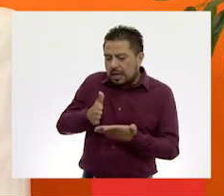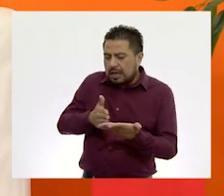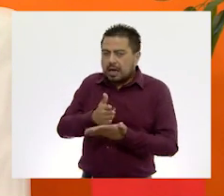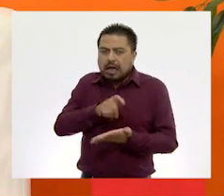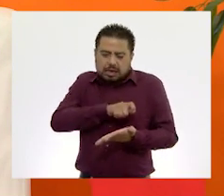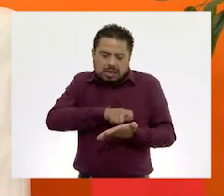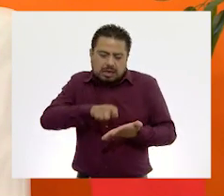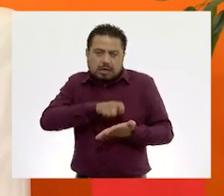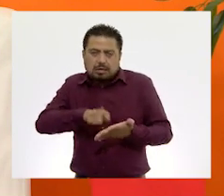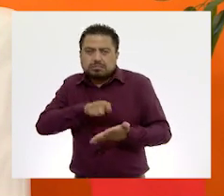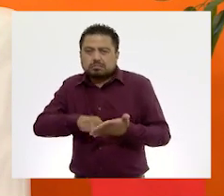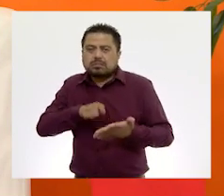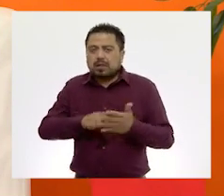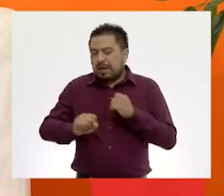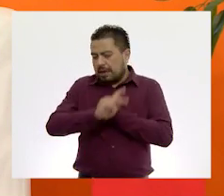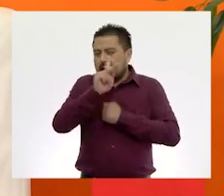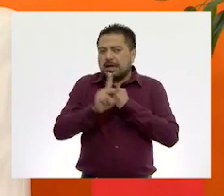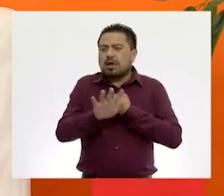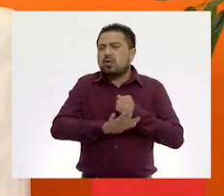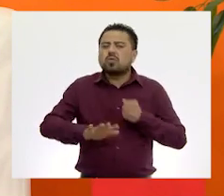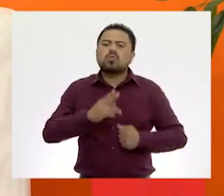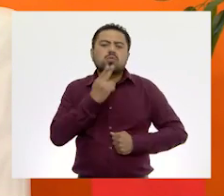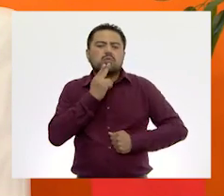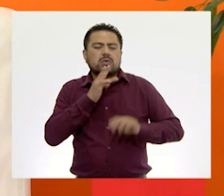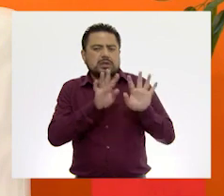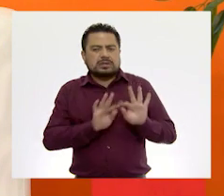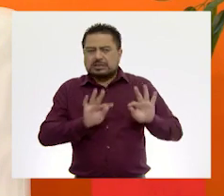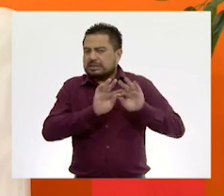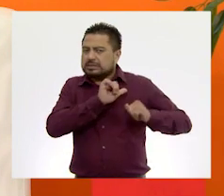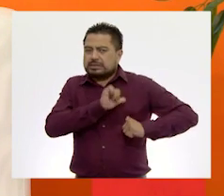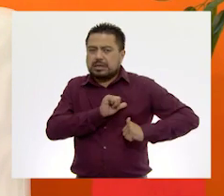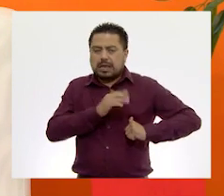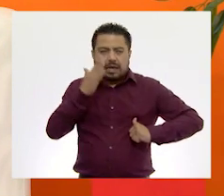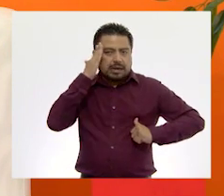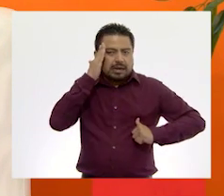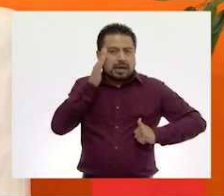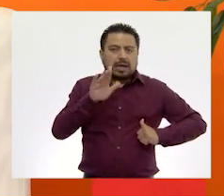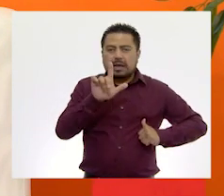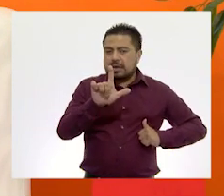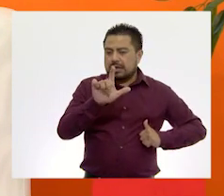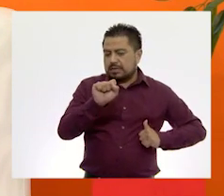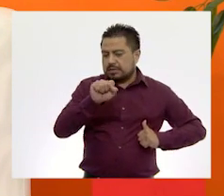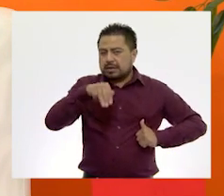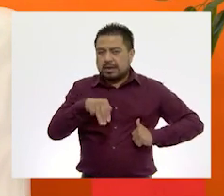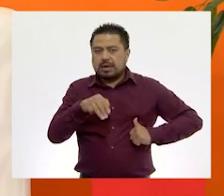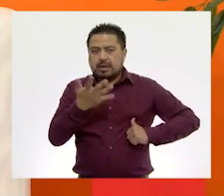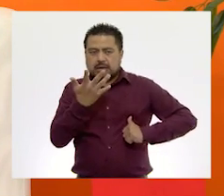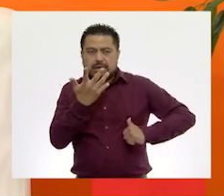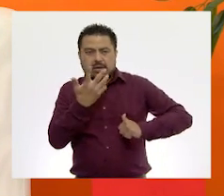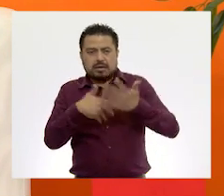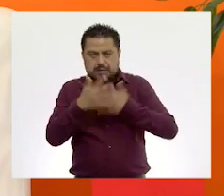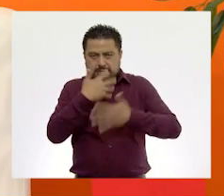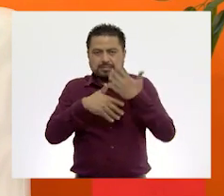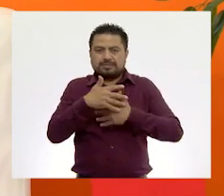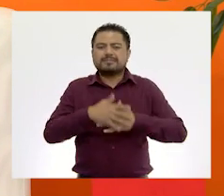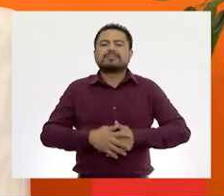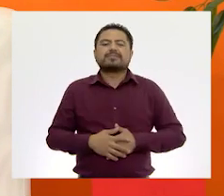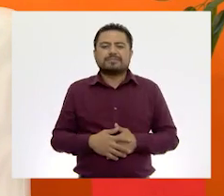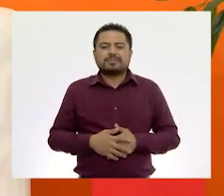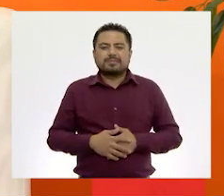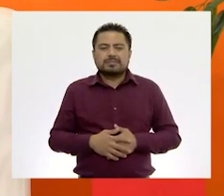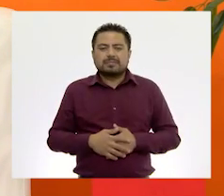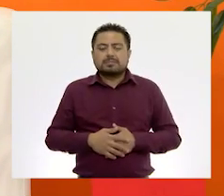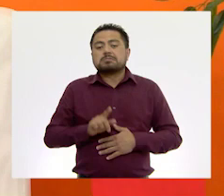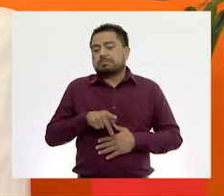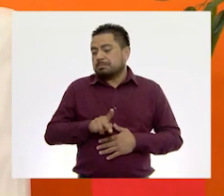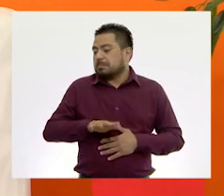escrita. En nuestro país se utiliza principalmente la lengua de señas mexicana, o mejor conocida como la LSM.